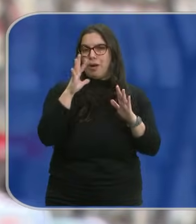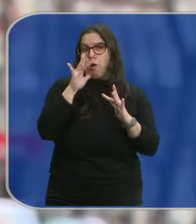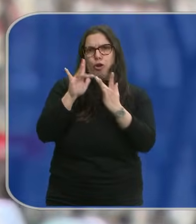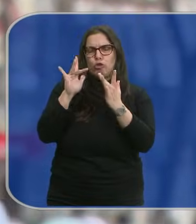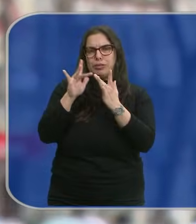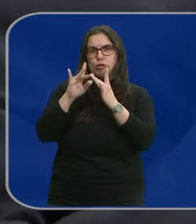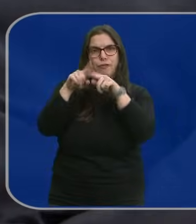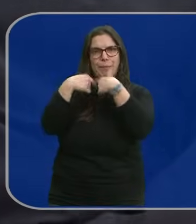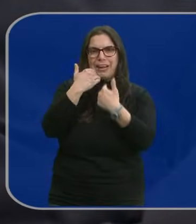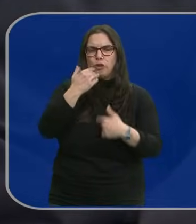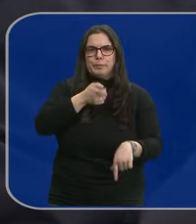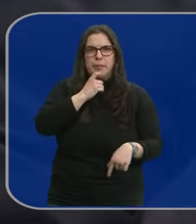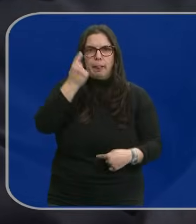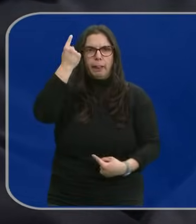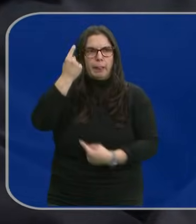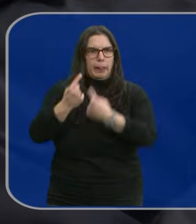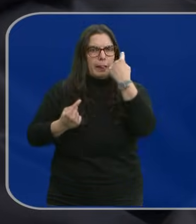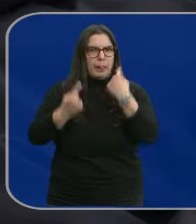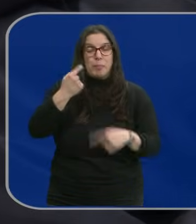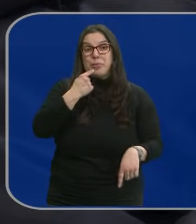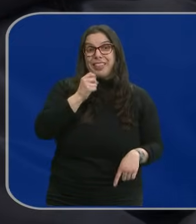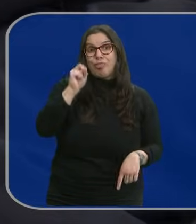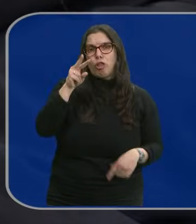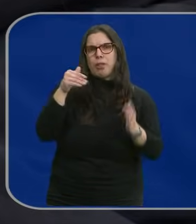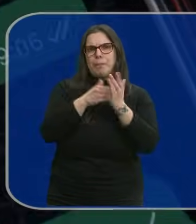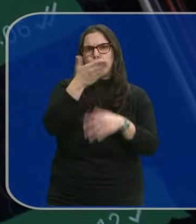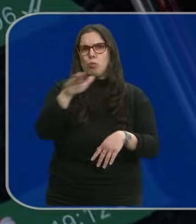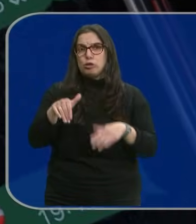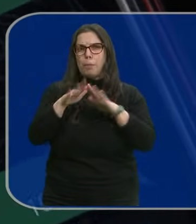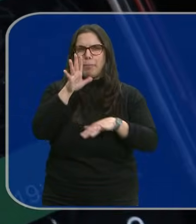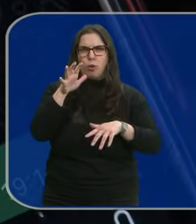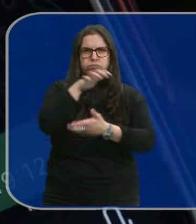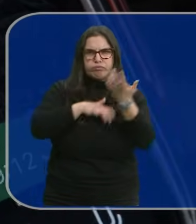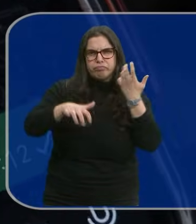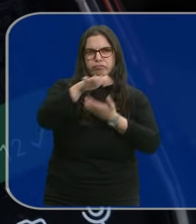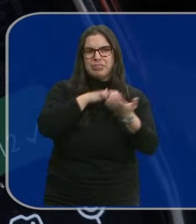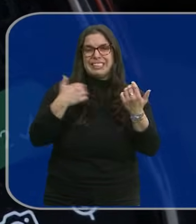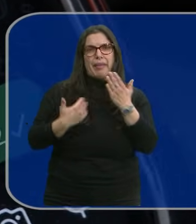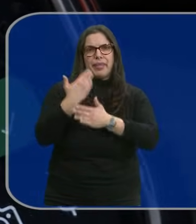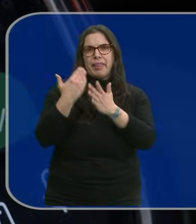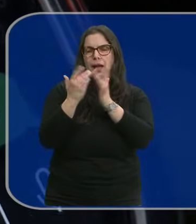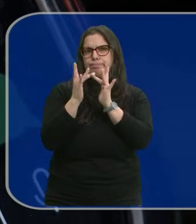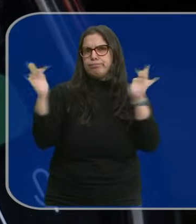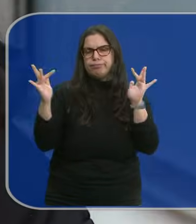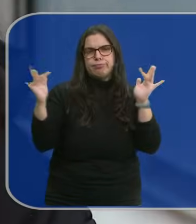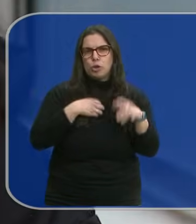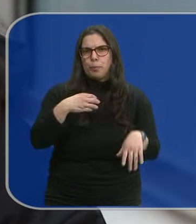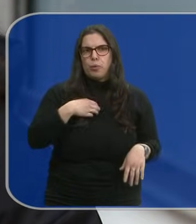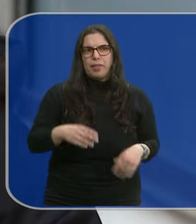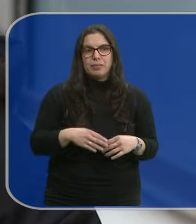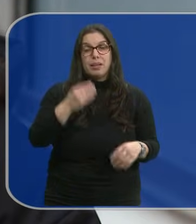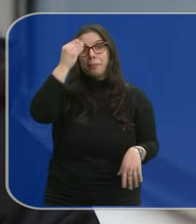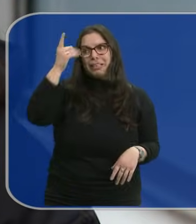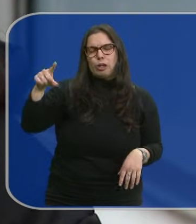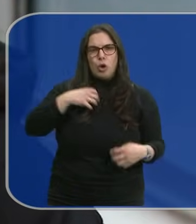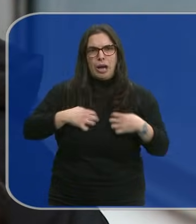telecomunicaciones cortadas llegan noticias de más de 12.000 muertos en las revueltas. Llevan días sin poder contactar con sus allegados. Pienso en la angustia que